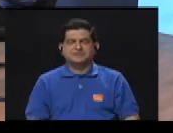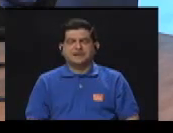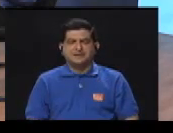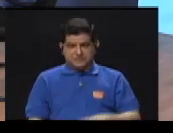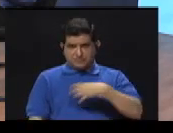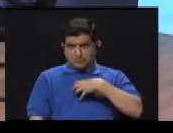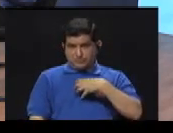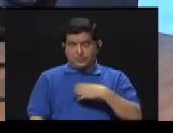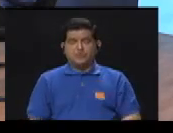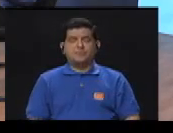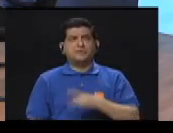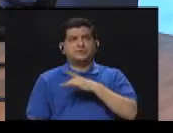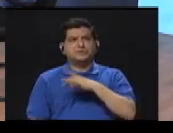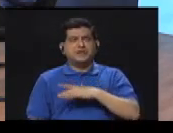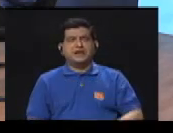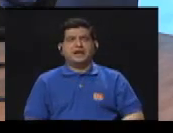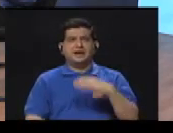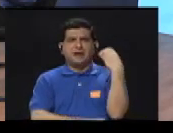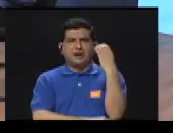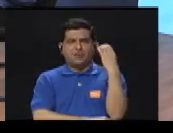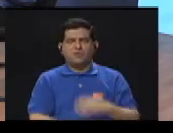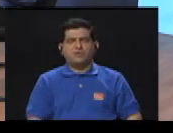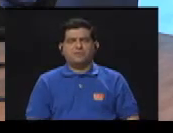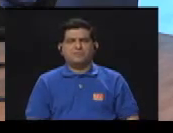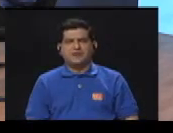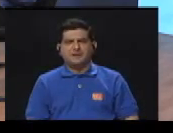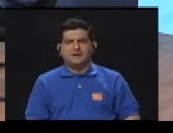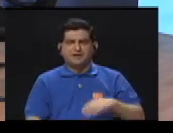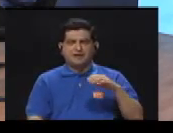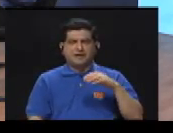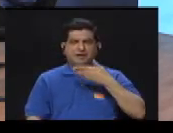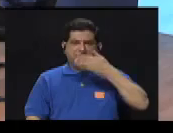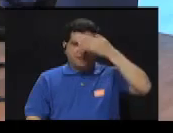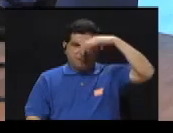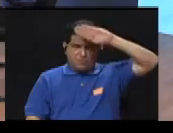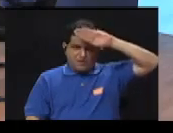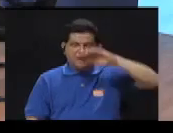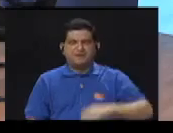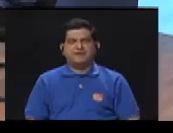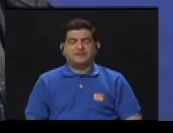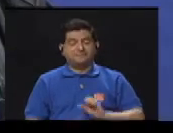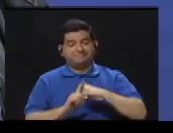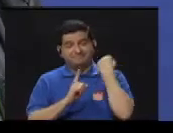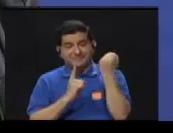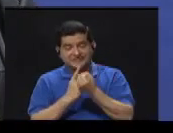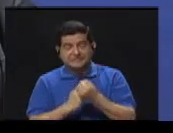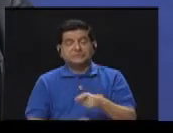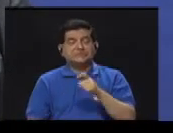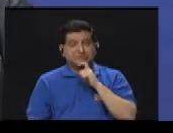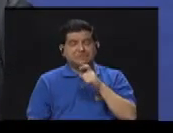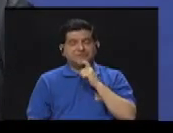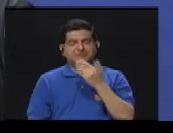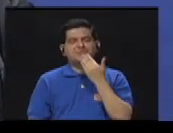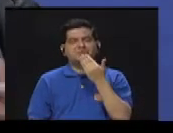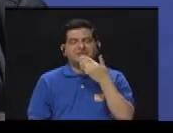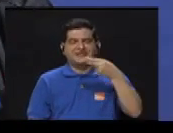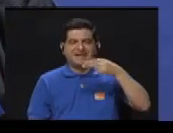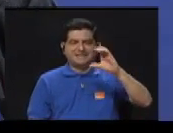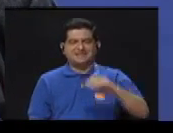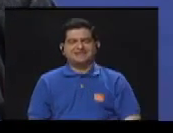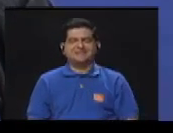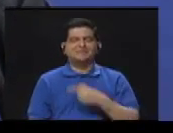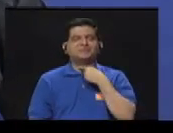colombiana, peruana, argentina misma, mexicana, cubana. Sí, es todo un asunto por ese sentido. Ajá. Muchas